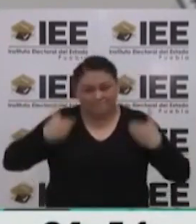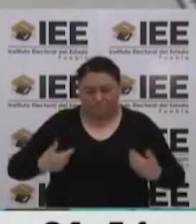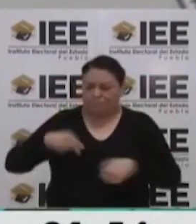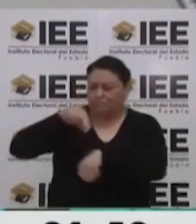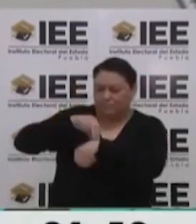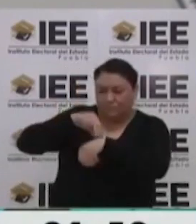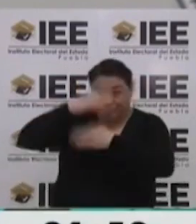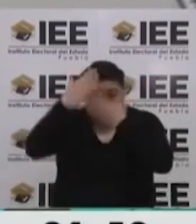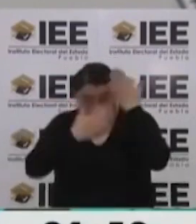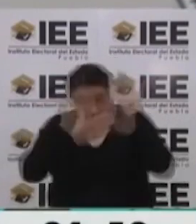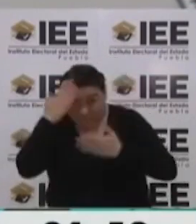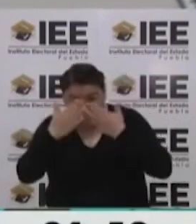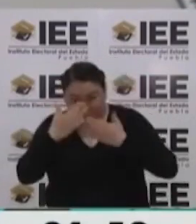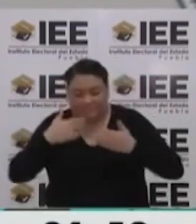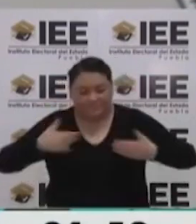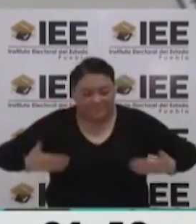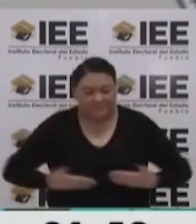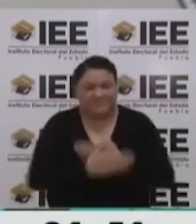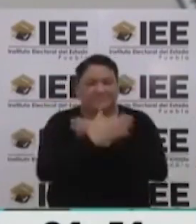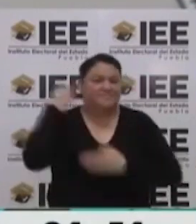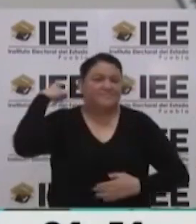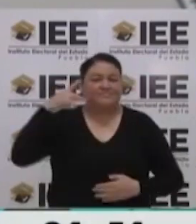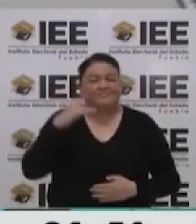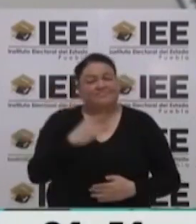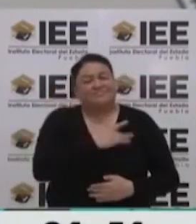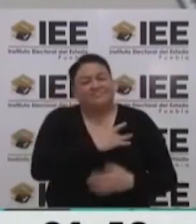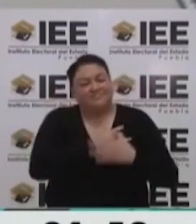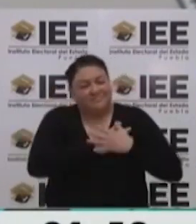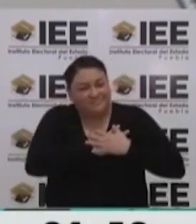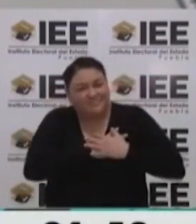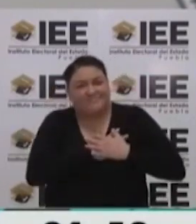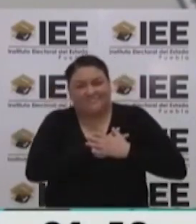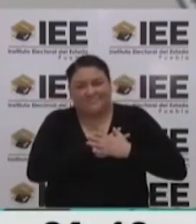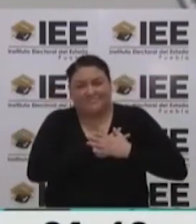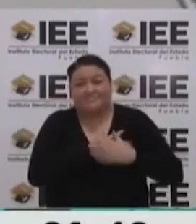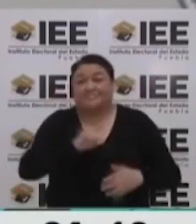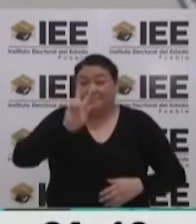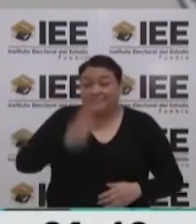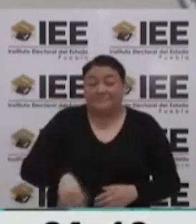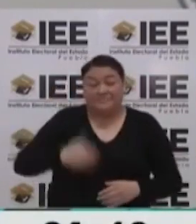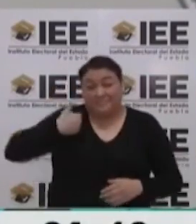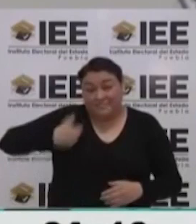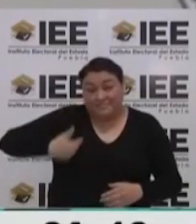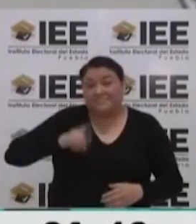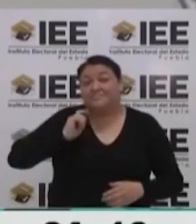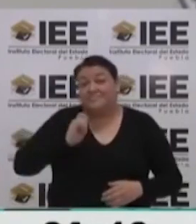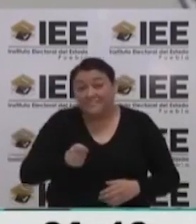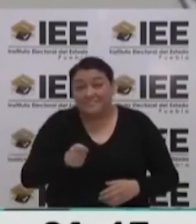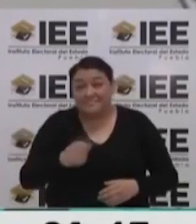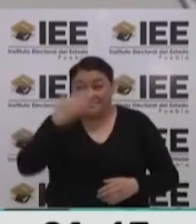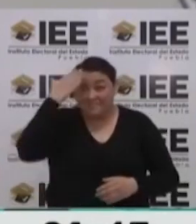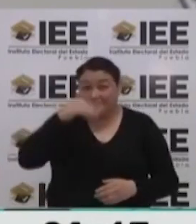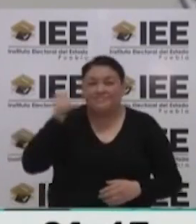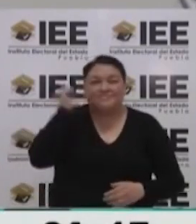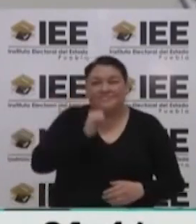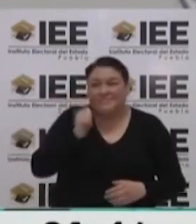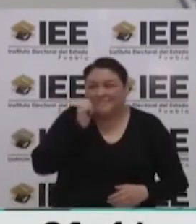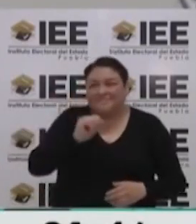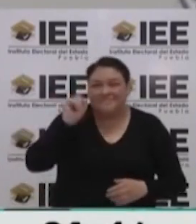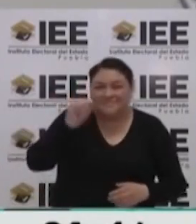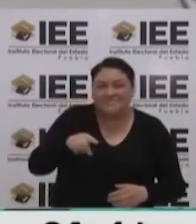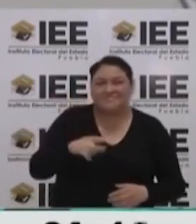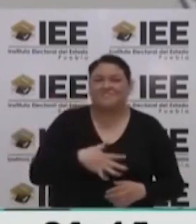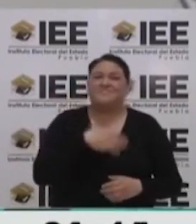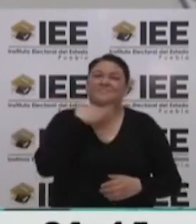de profesión pero poblano de corazón y de política conozco lo mismo que tú lo mismo de siempre la misma